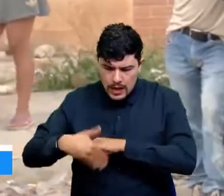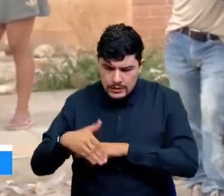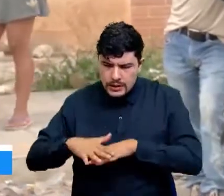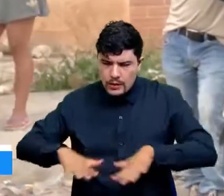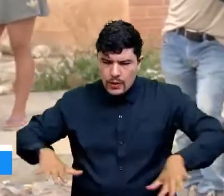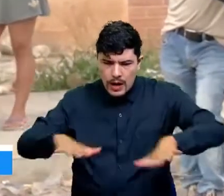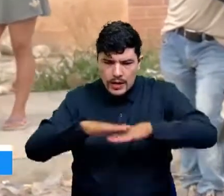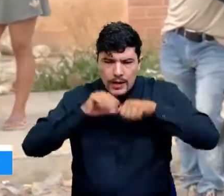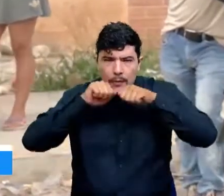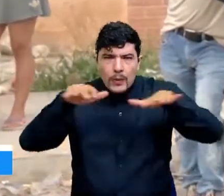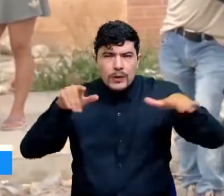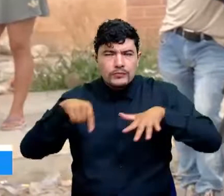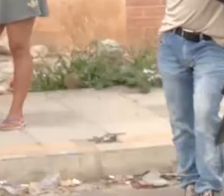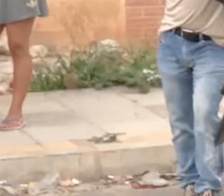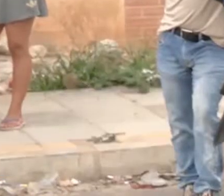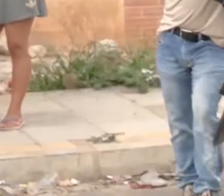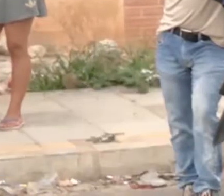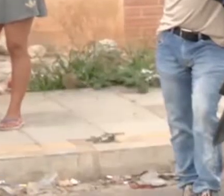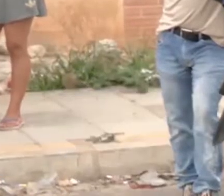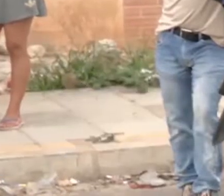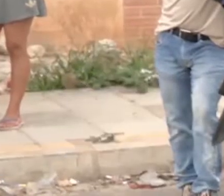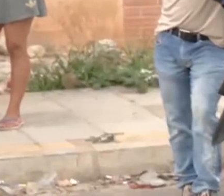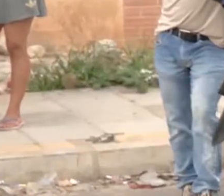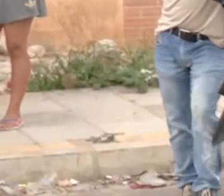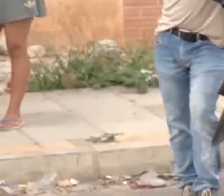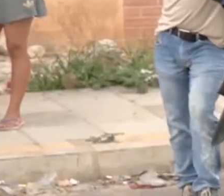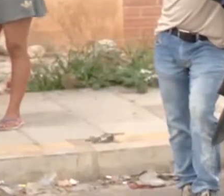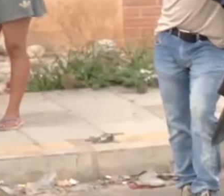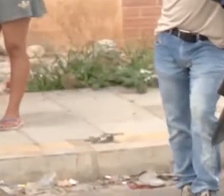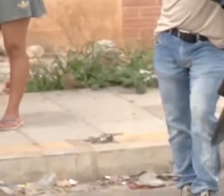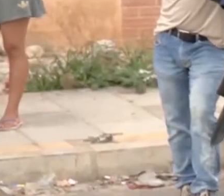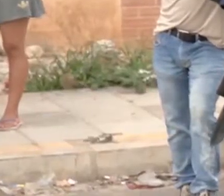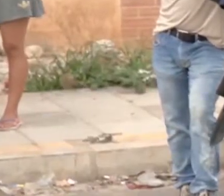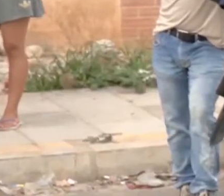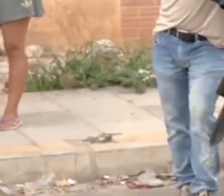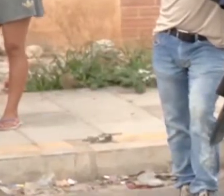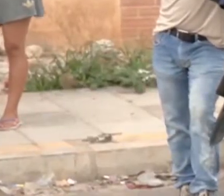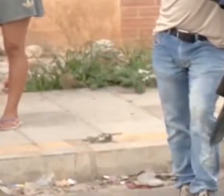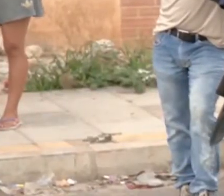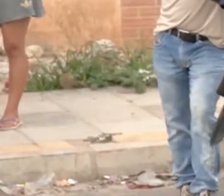públicas. Esta es toda la información por el momento. Karina Chacón Díaz para Oriente Noticias. Estamos informando.